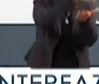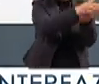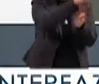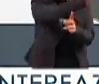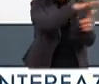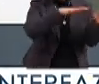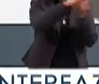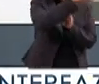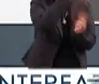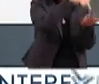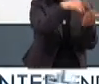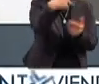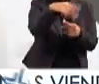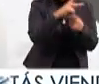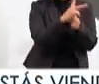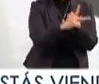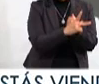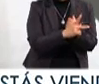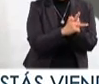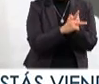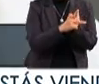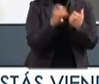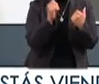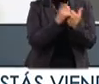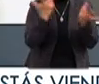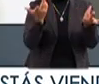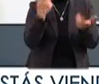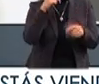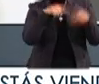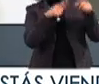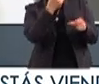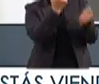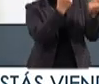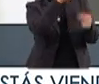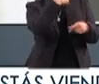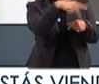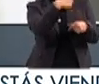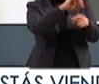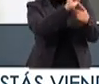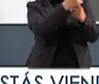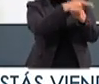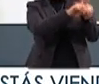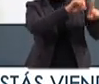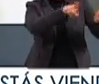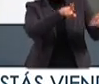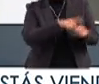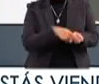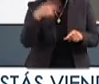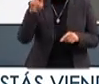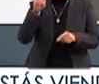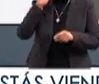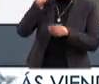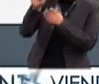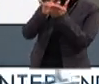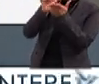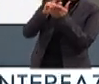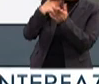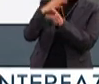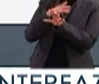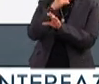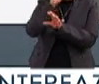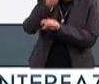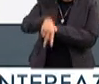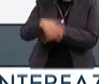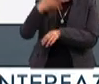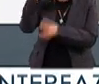un contexto local con obviamente con los asegúnes de cada circunstancia específica pero también y por qué no